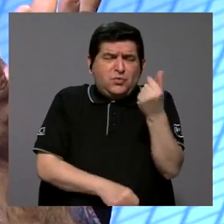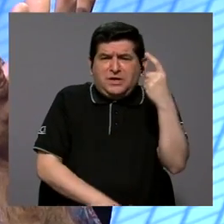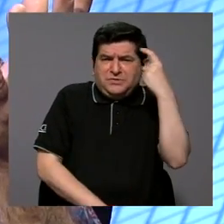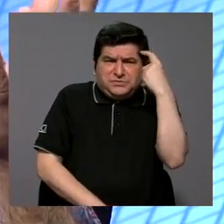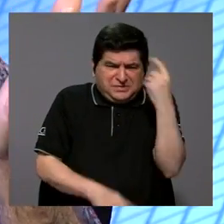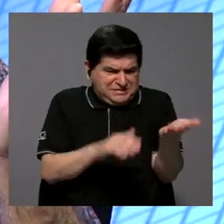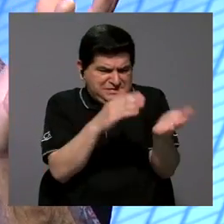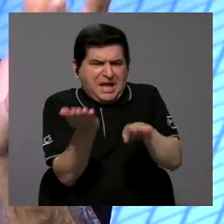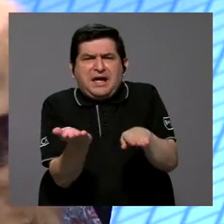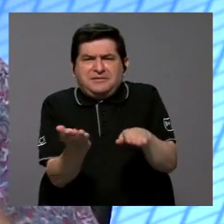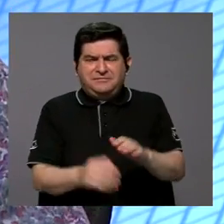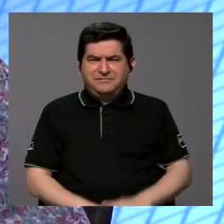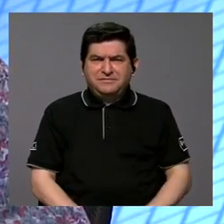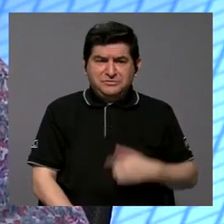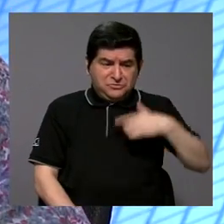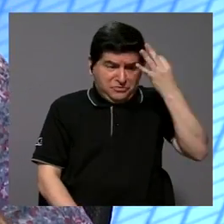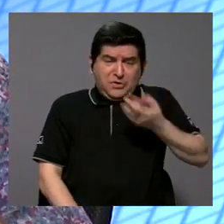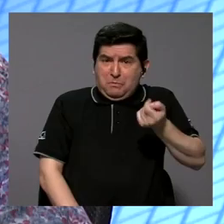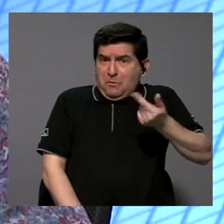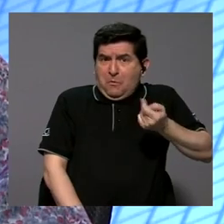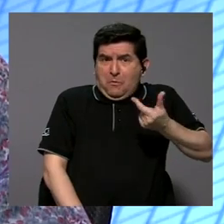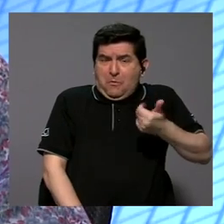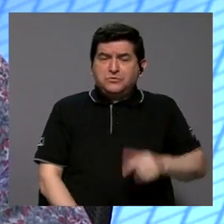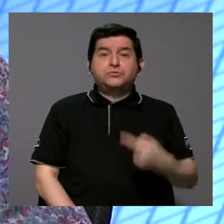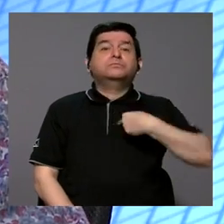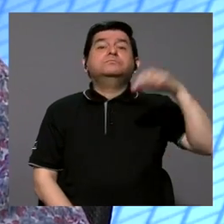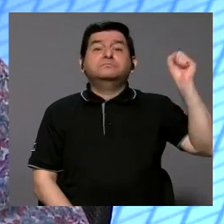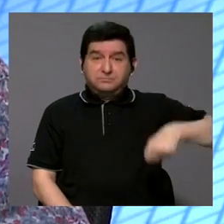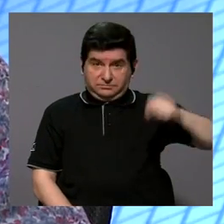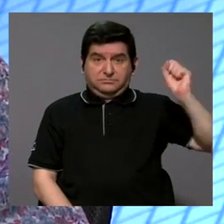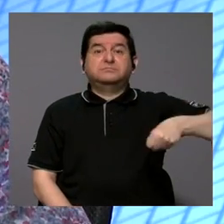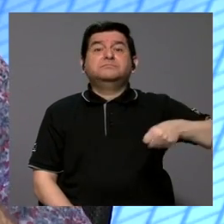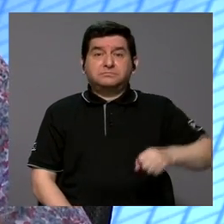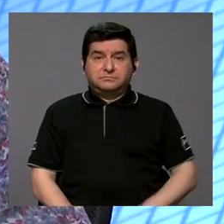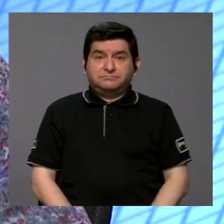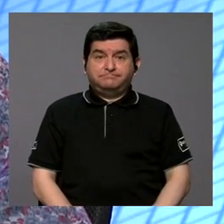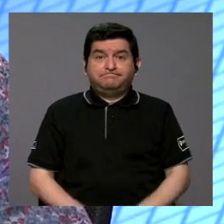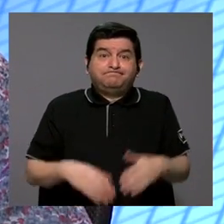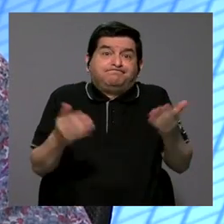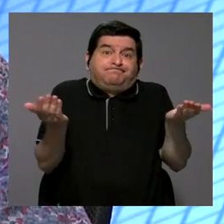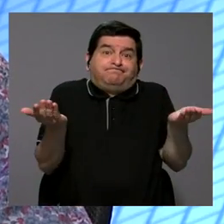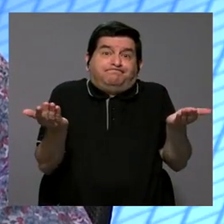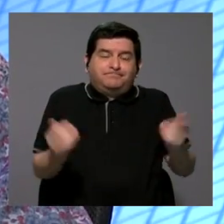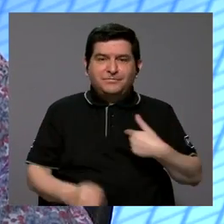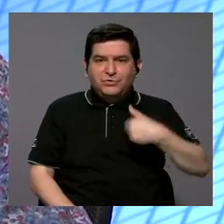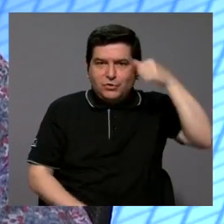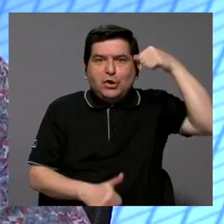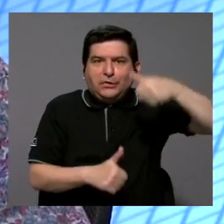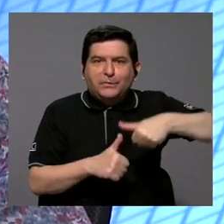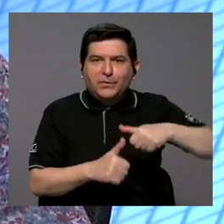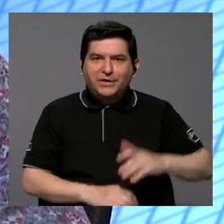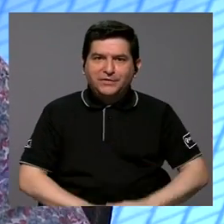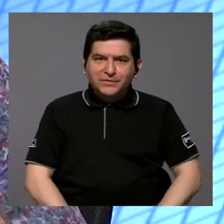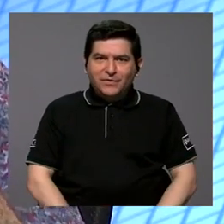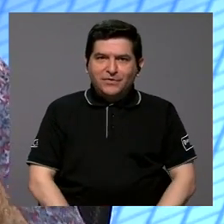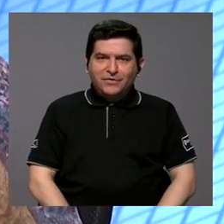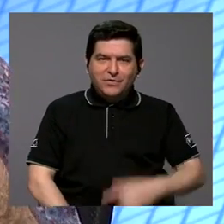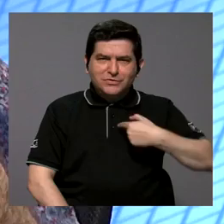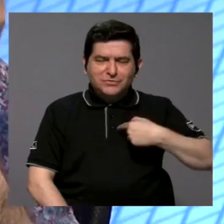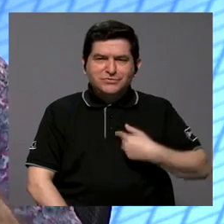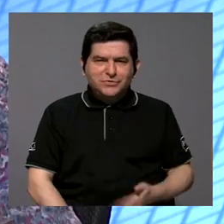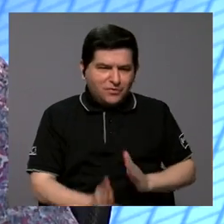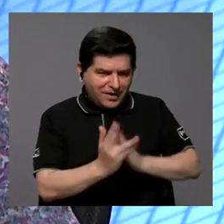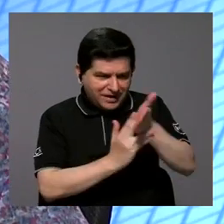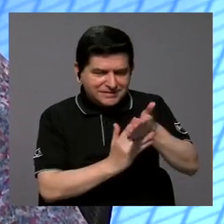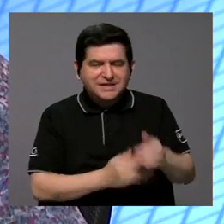muerte? Imagínate, me imagino que muy pocos. Yo sí, porque Yo me acuerdo, cuando yo entré